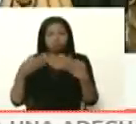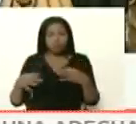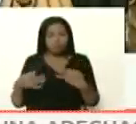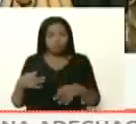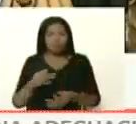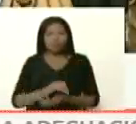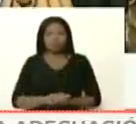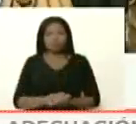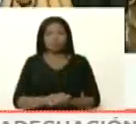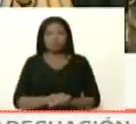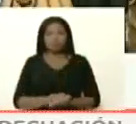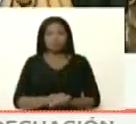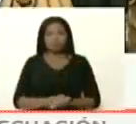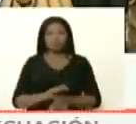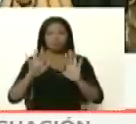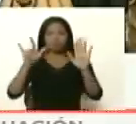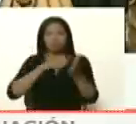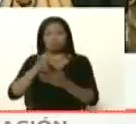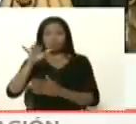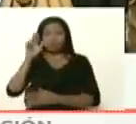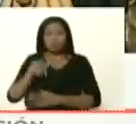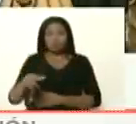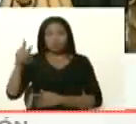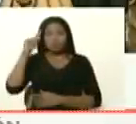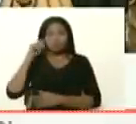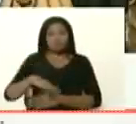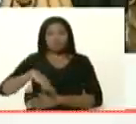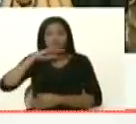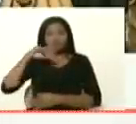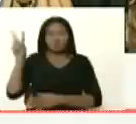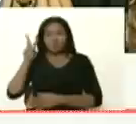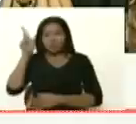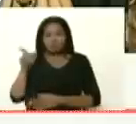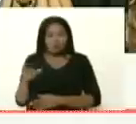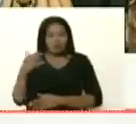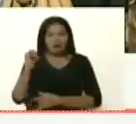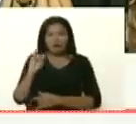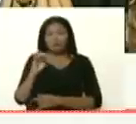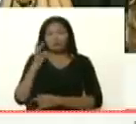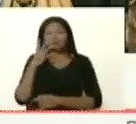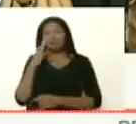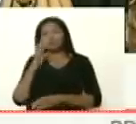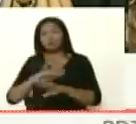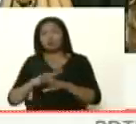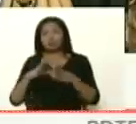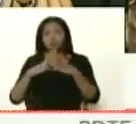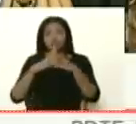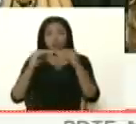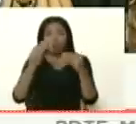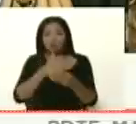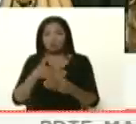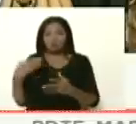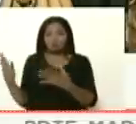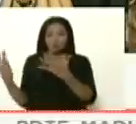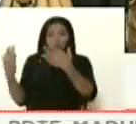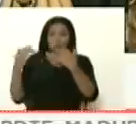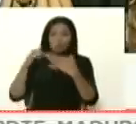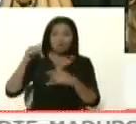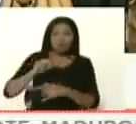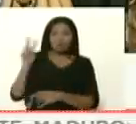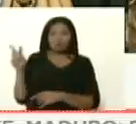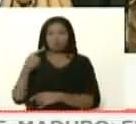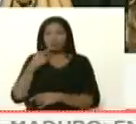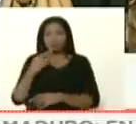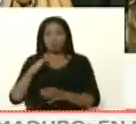nos los traeríamos los 10 aviones diarios full de venezolanos, porque todos se quieren regresar a Venezuela. Y yo le digo,